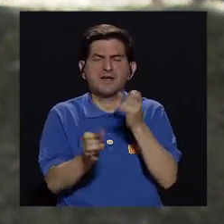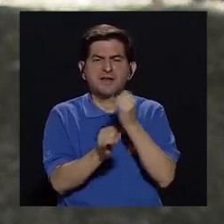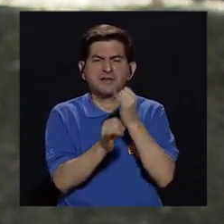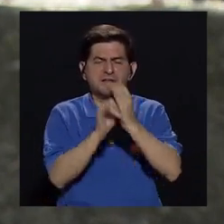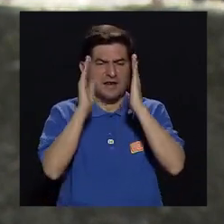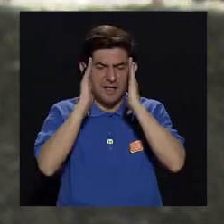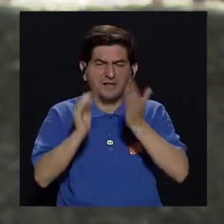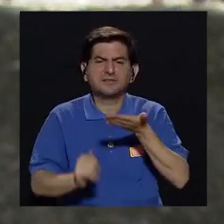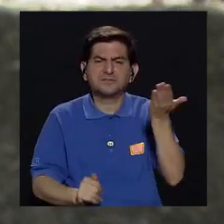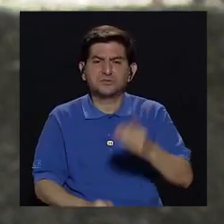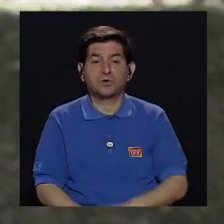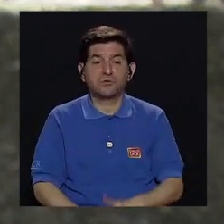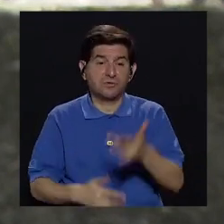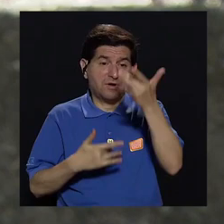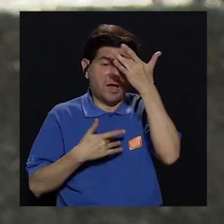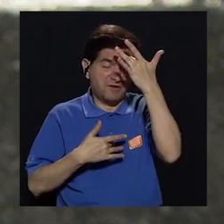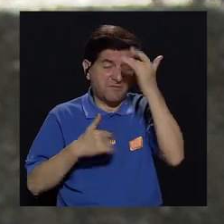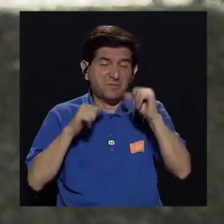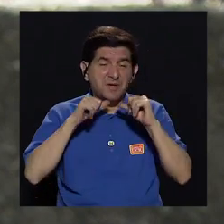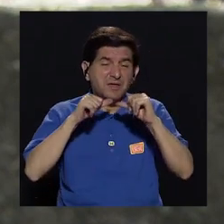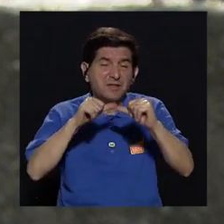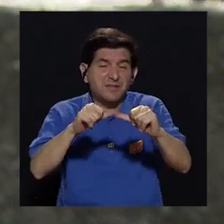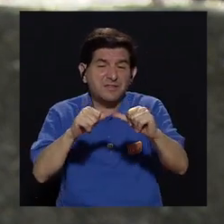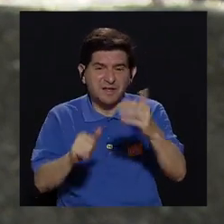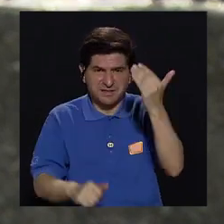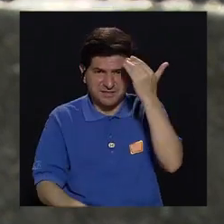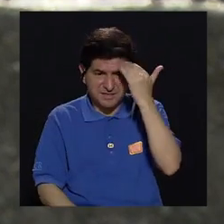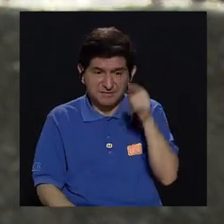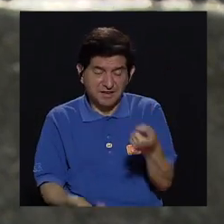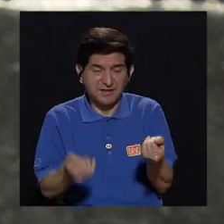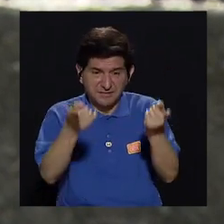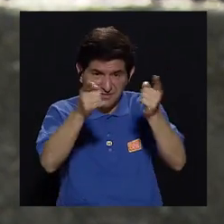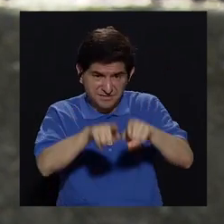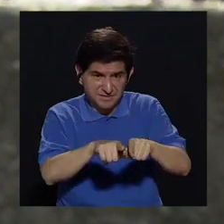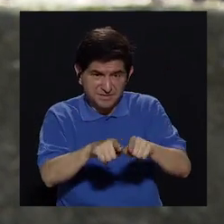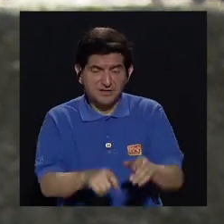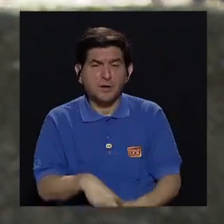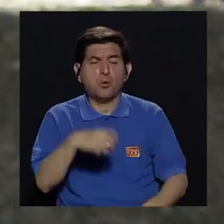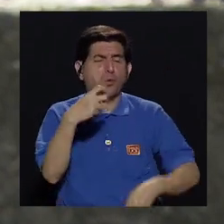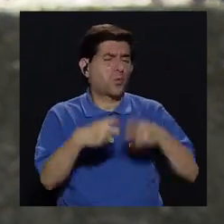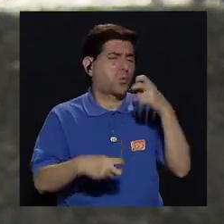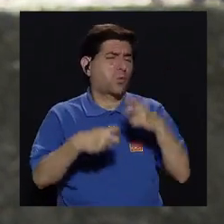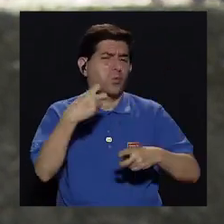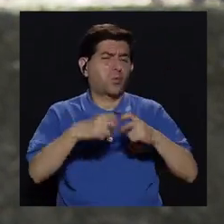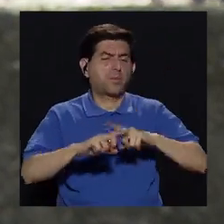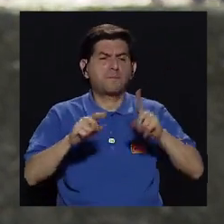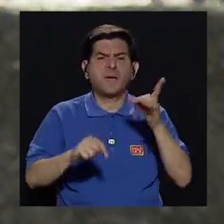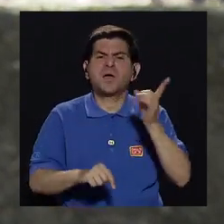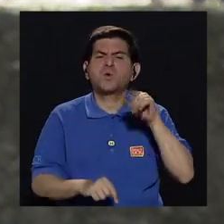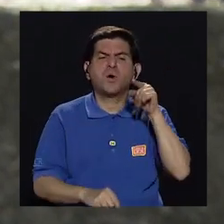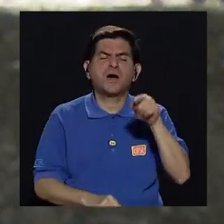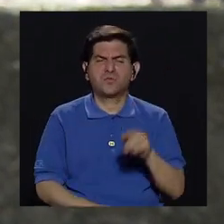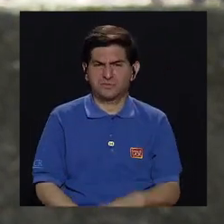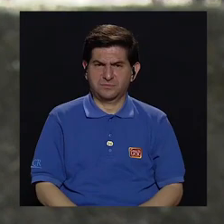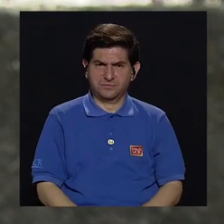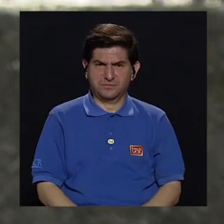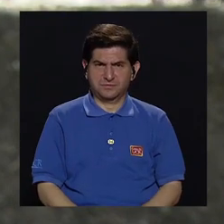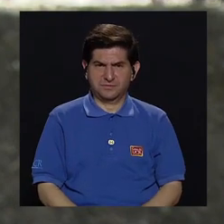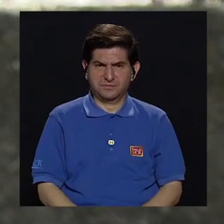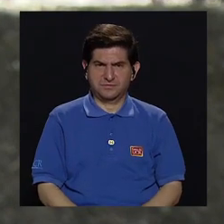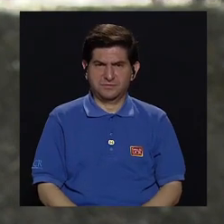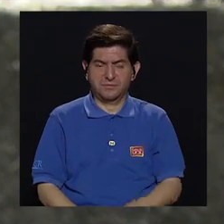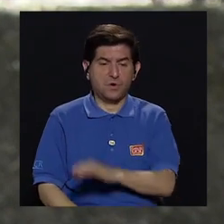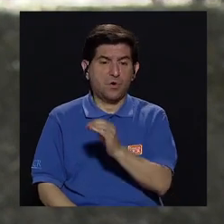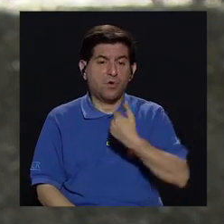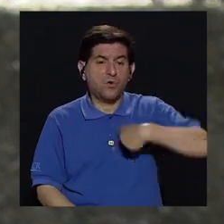de las instituciones. Podemos hablar, por ejemplo, de enfermedades crónicas. Sabemos que las enfermedades crónicas son un problema, pero ¿dónde están siendo un problema?